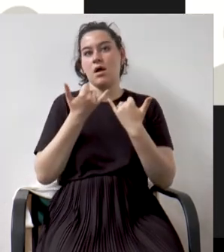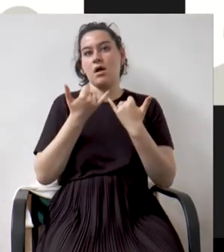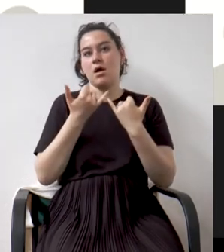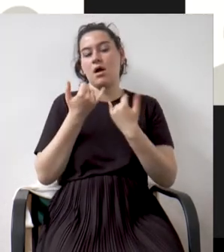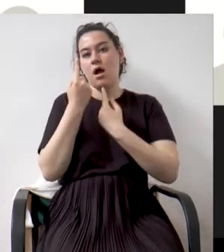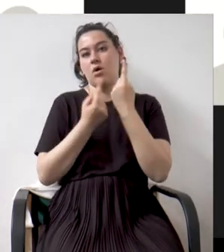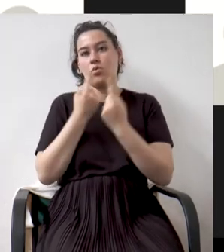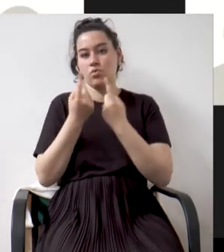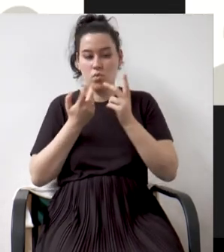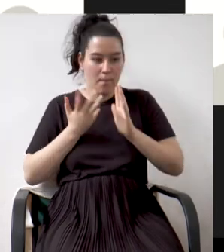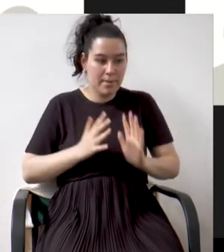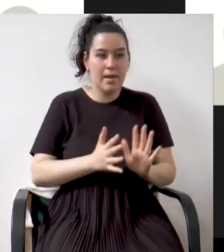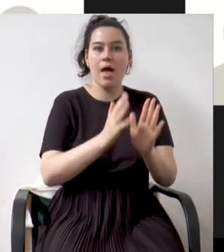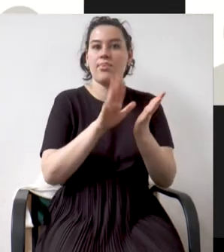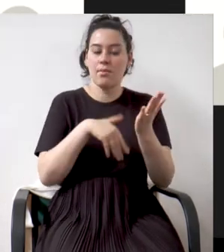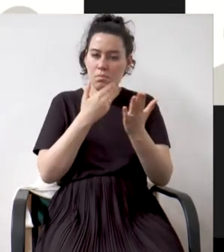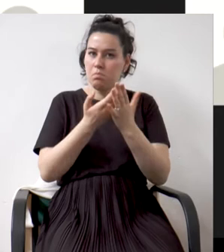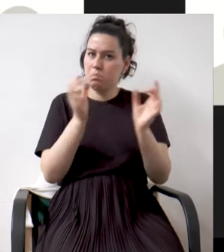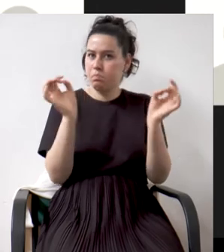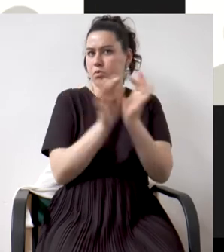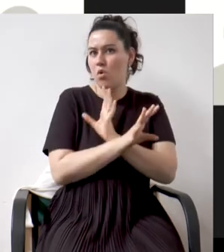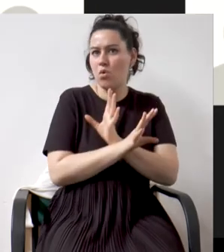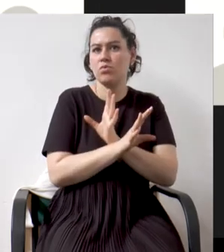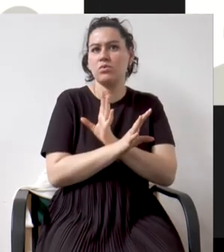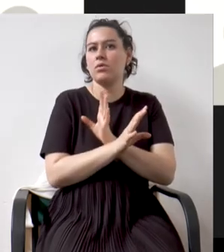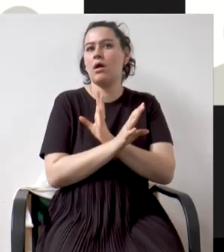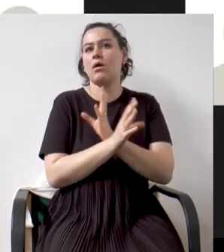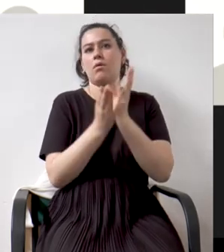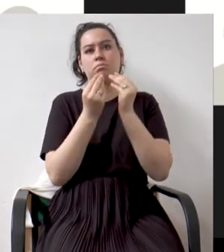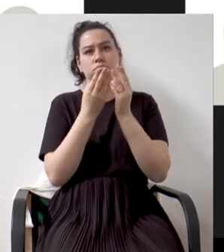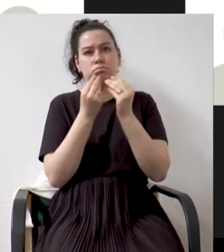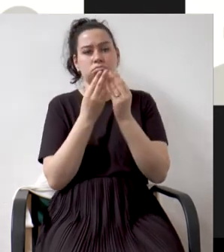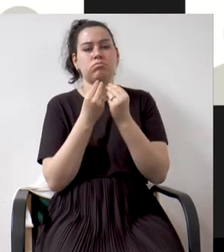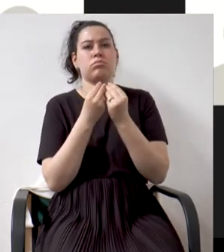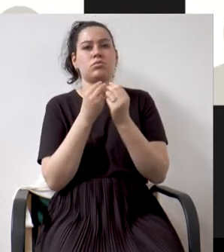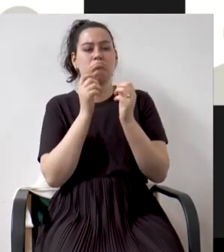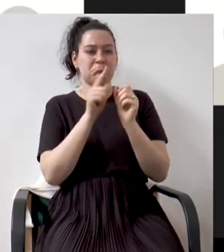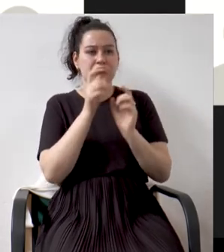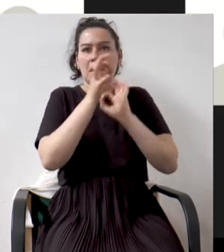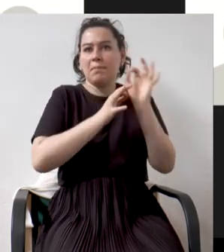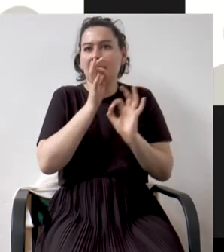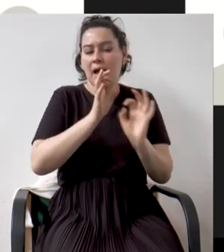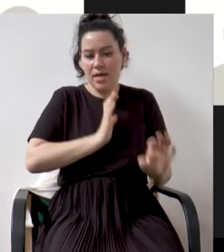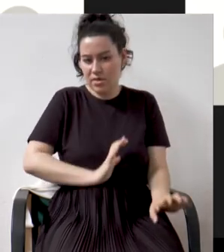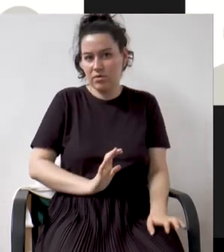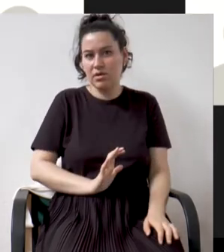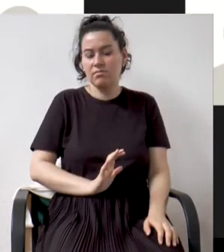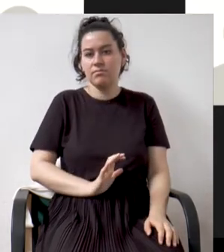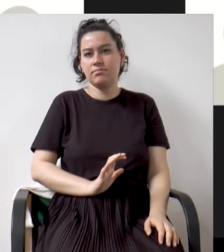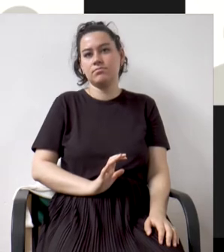digamos, preparadas, con una cantidad de elementos y características que